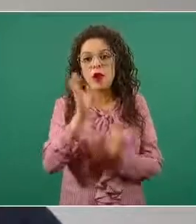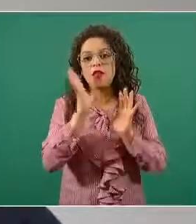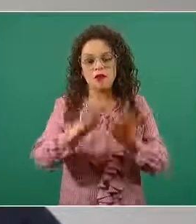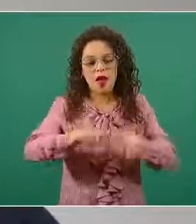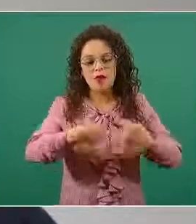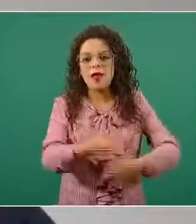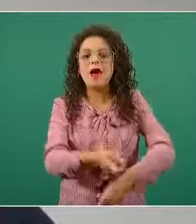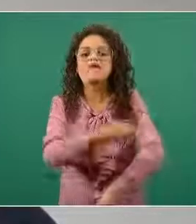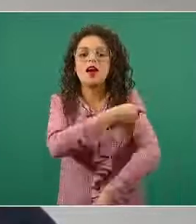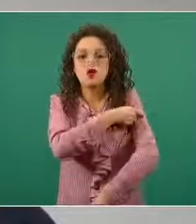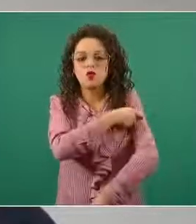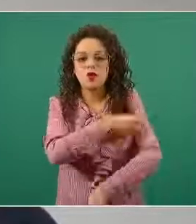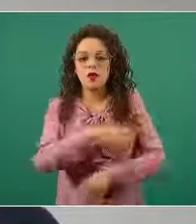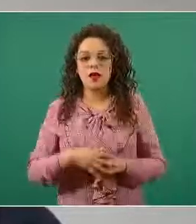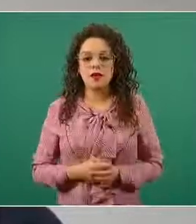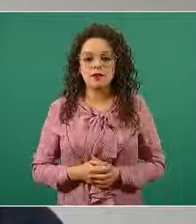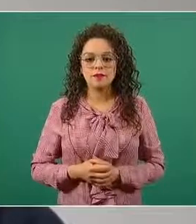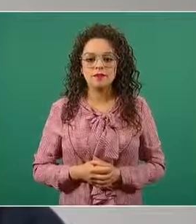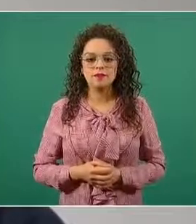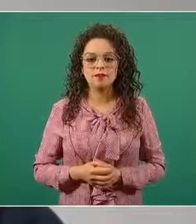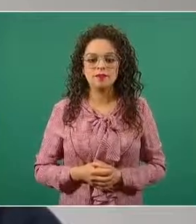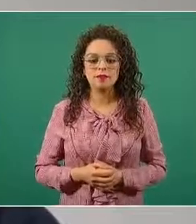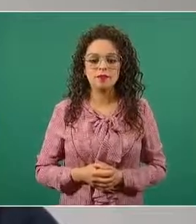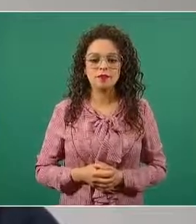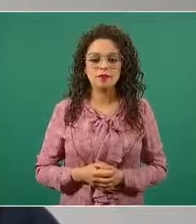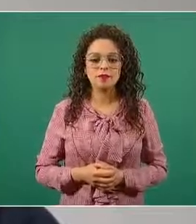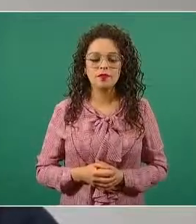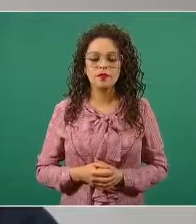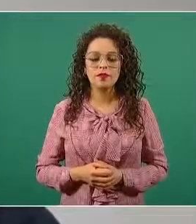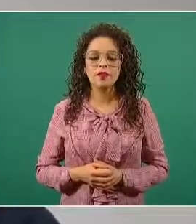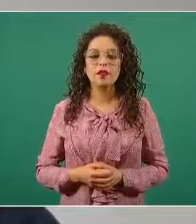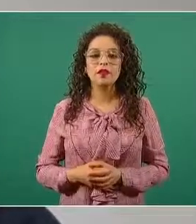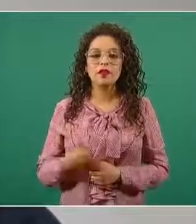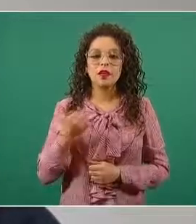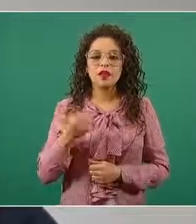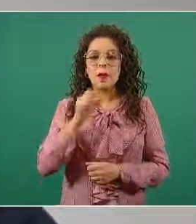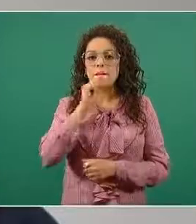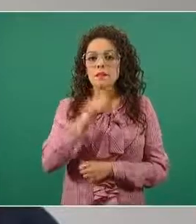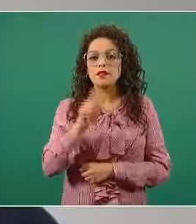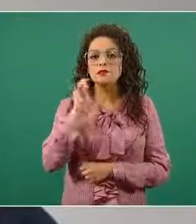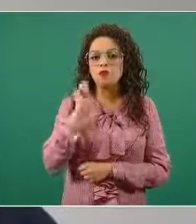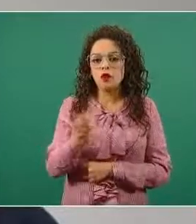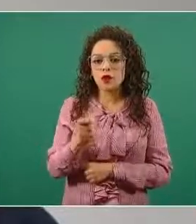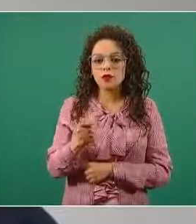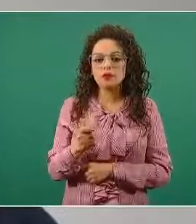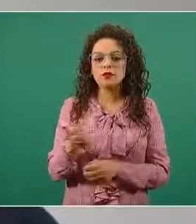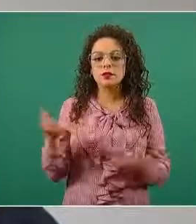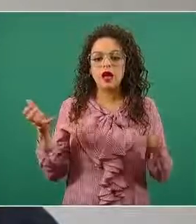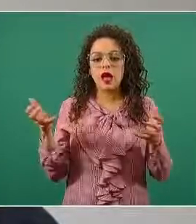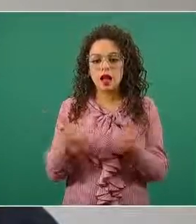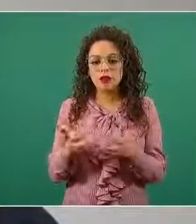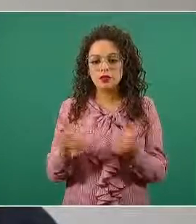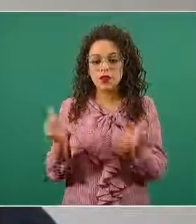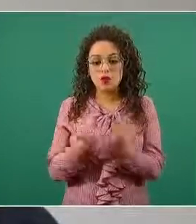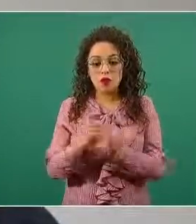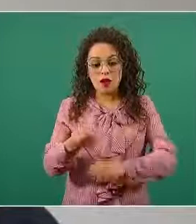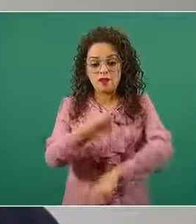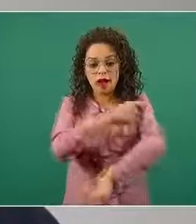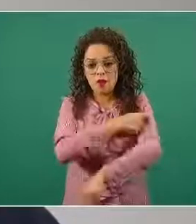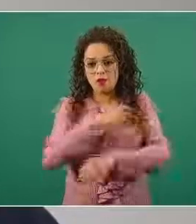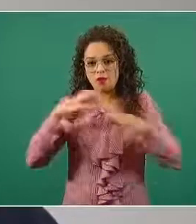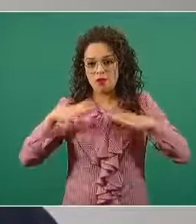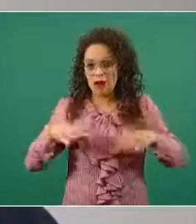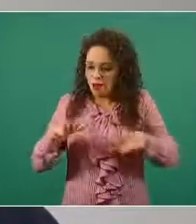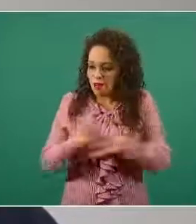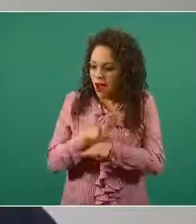tanto así también como en su momento poder explorar la seroconversión que en su momento se lleva a cabo a raíz de la vacuna. Y